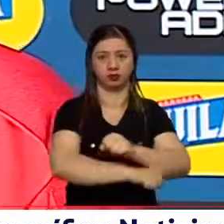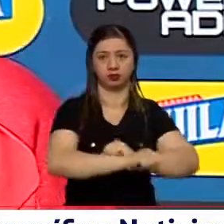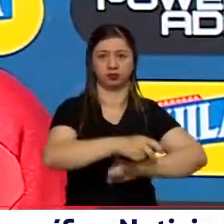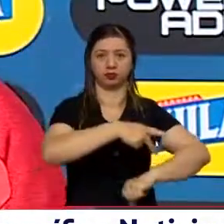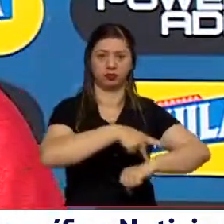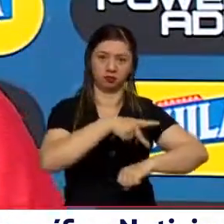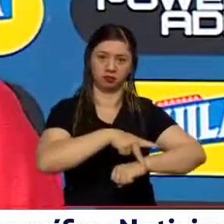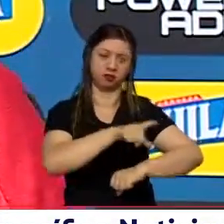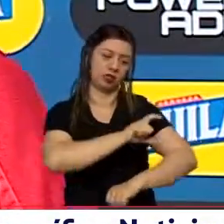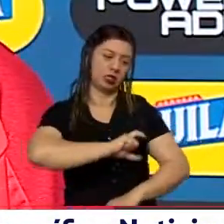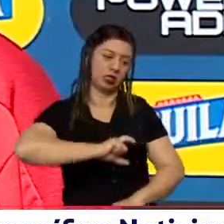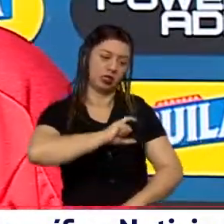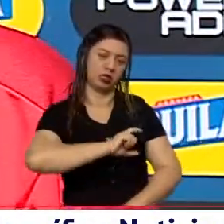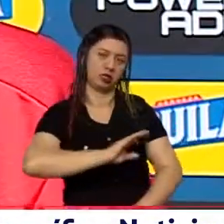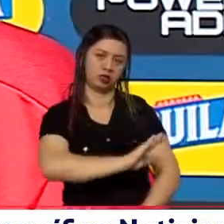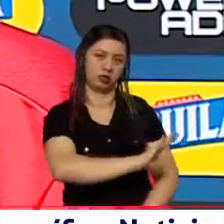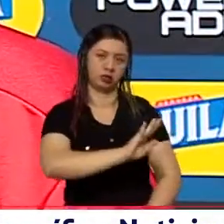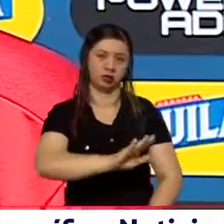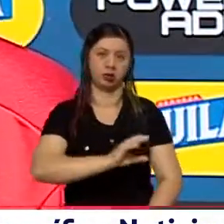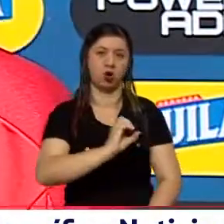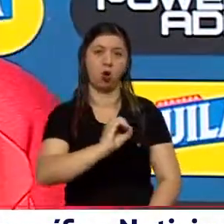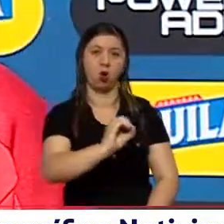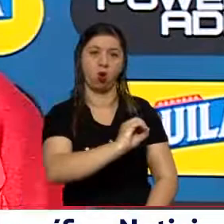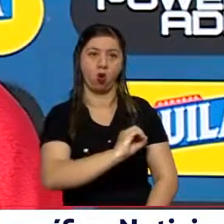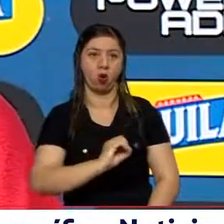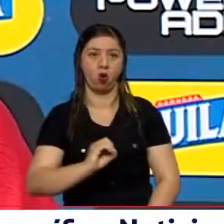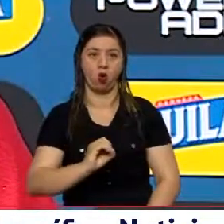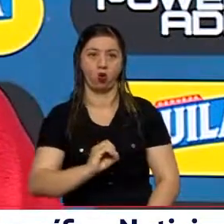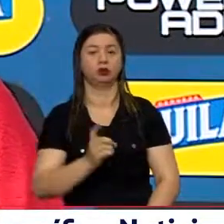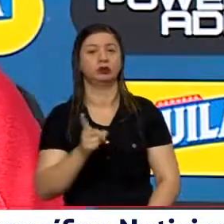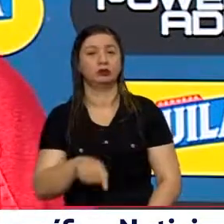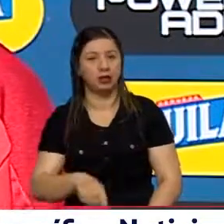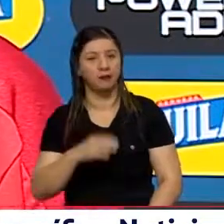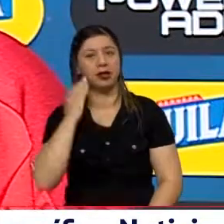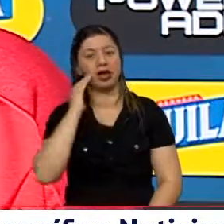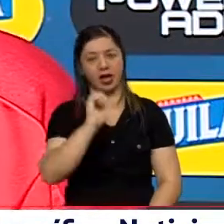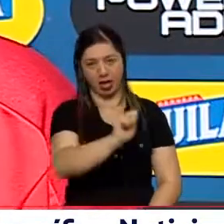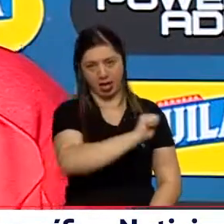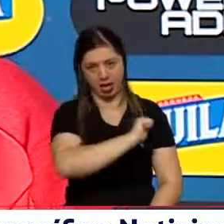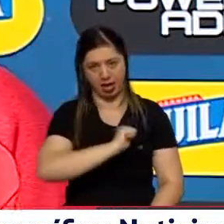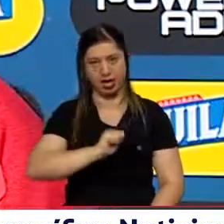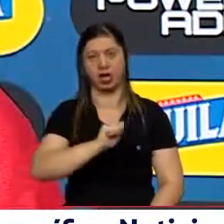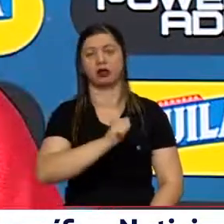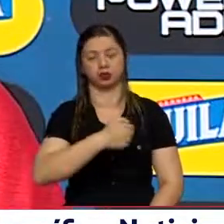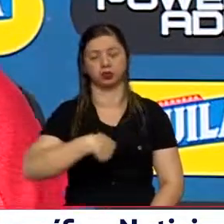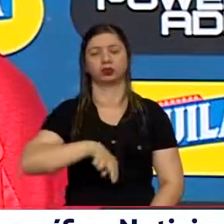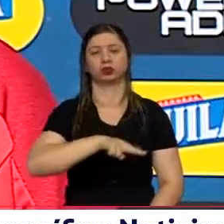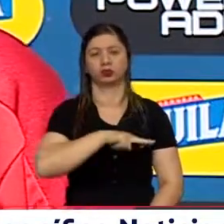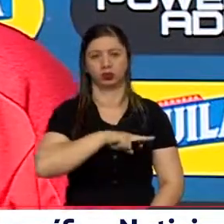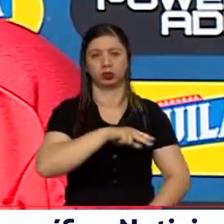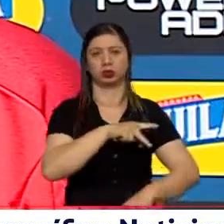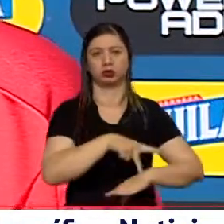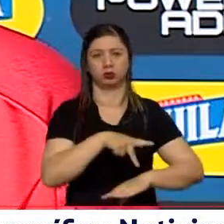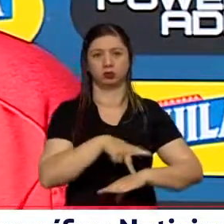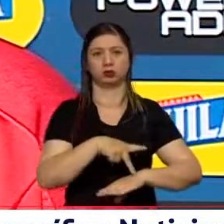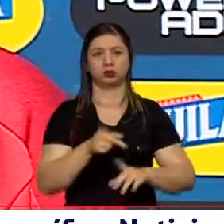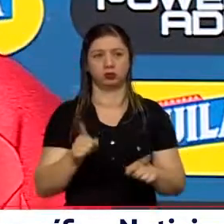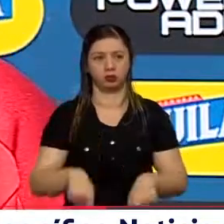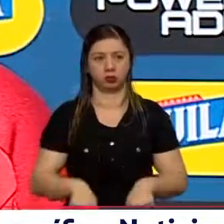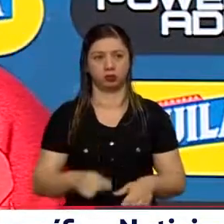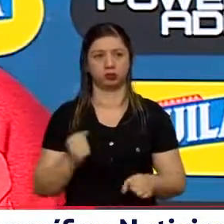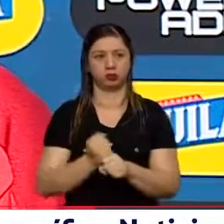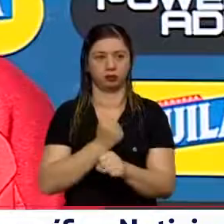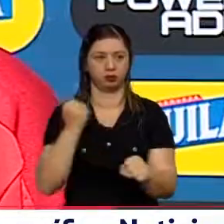una característica de los hombres. Las chicas también, nuestra selección también, trabajamos